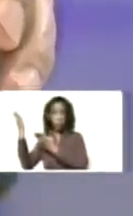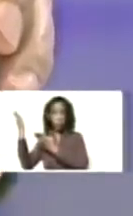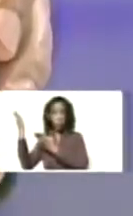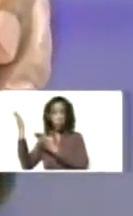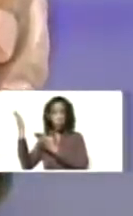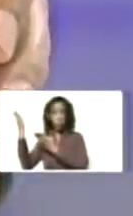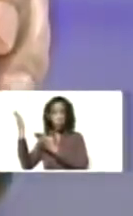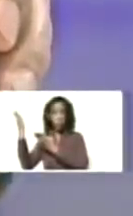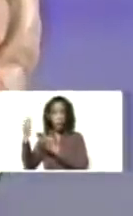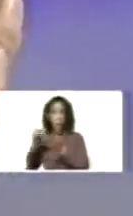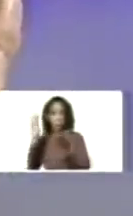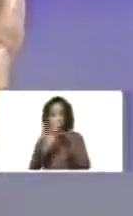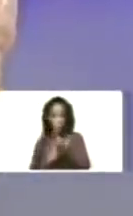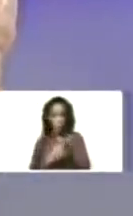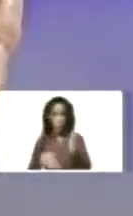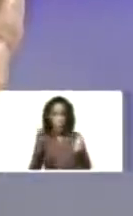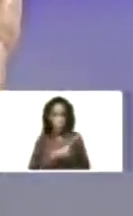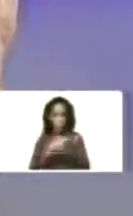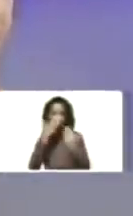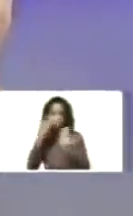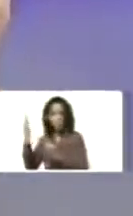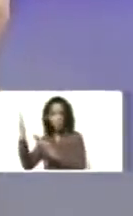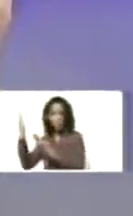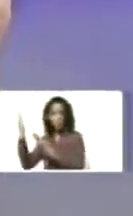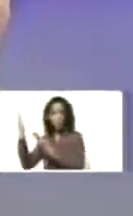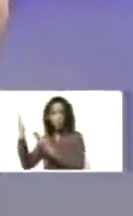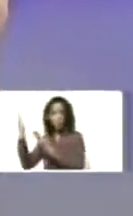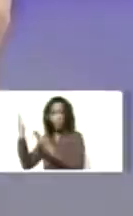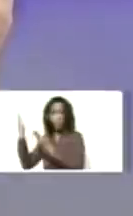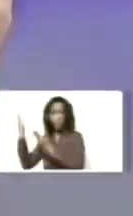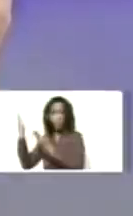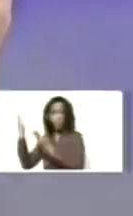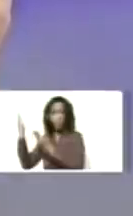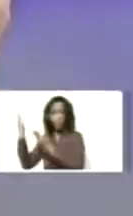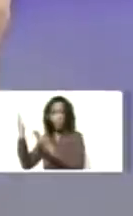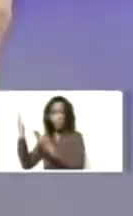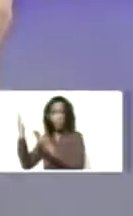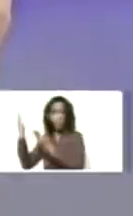Lo vamos a ponerlo otra vez. Un bote de agua fuerte, mira.